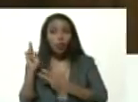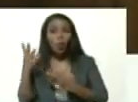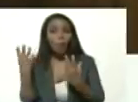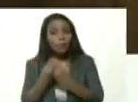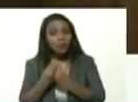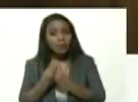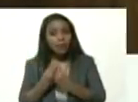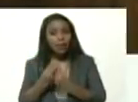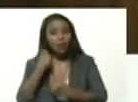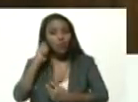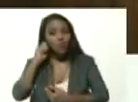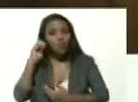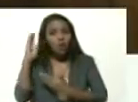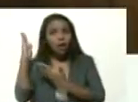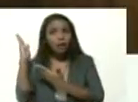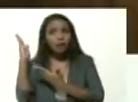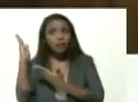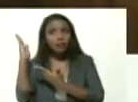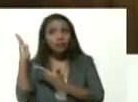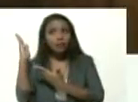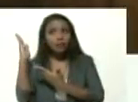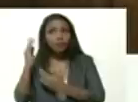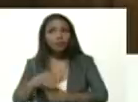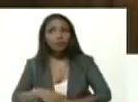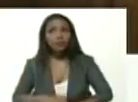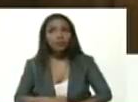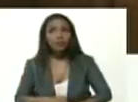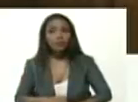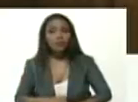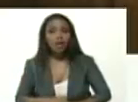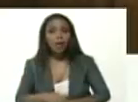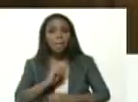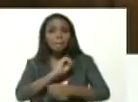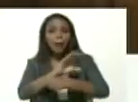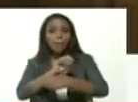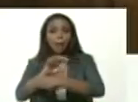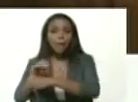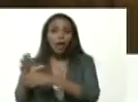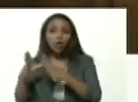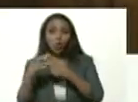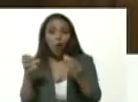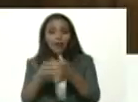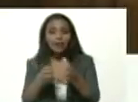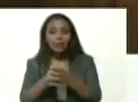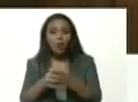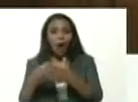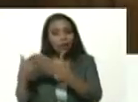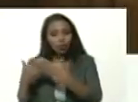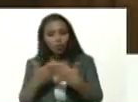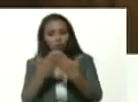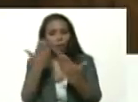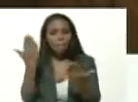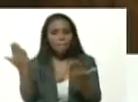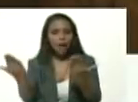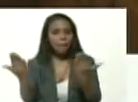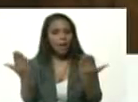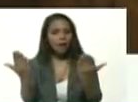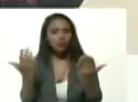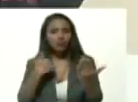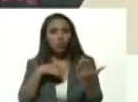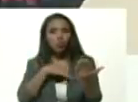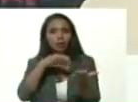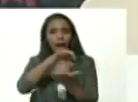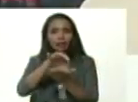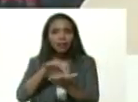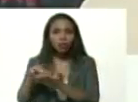que yo se lo mandé a usted, se lo mandé a usted, doctor, se lo mandé a todos ustedes, para su estudio y la comparación con nuestras estrategias, con